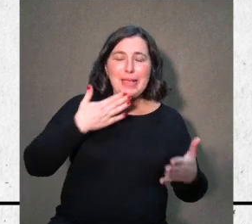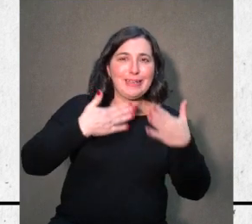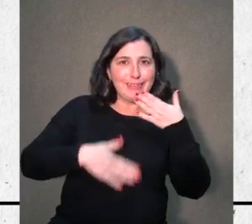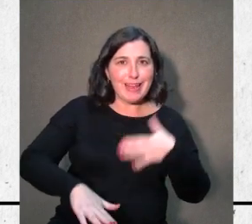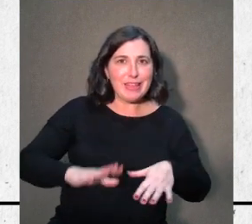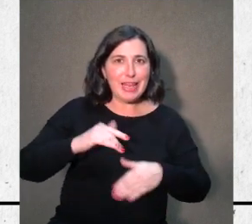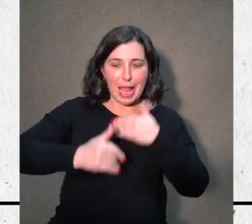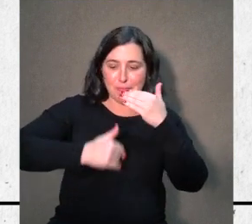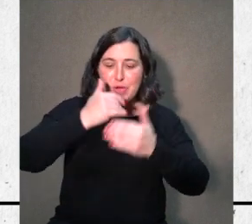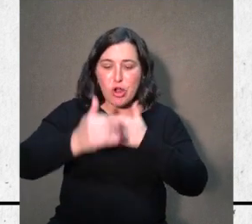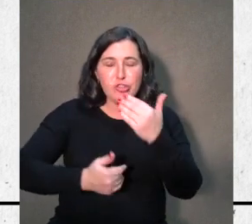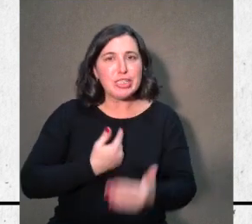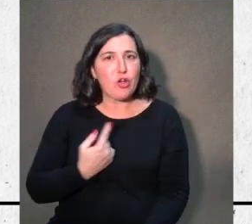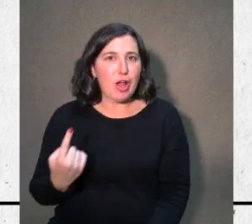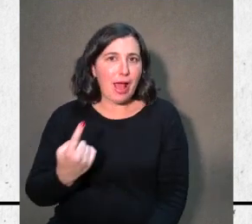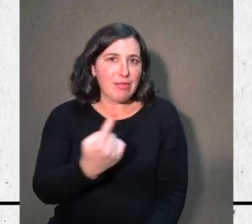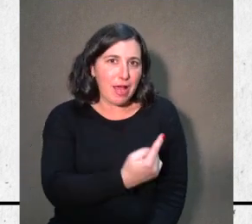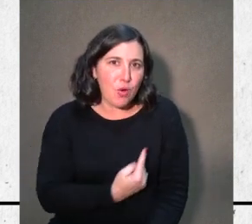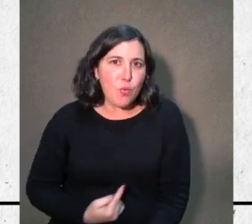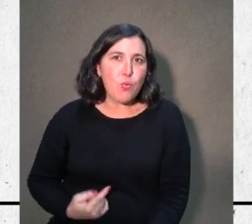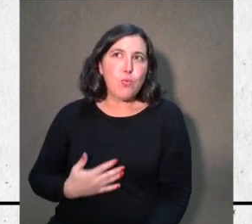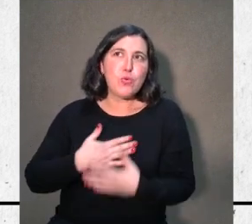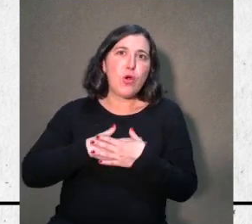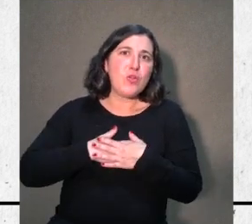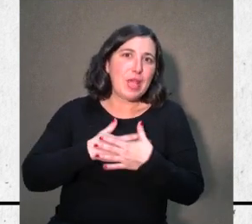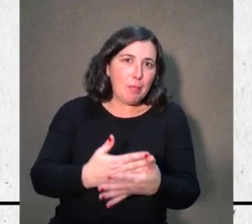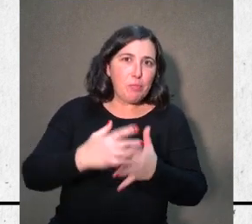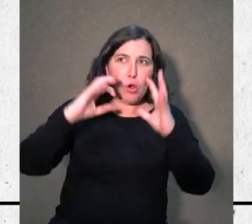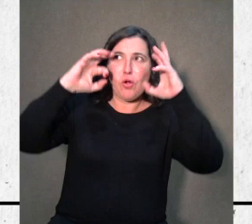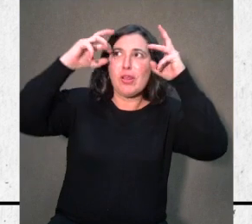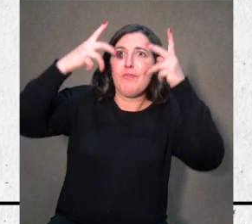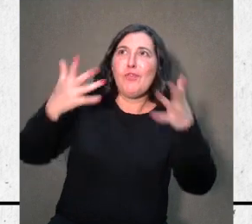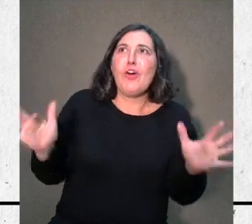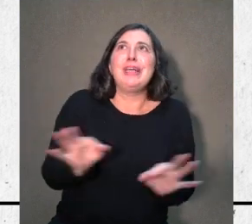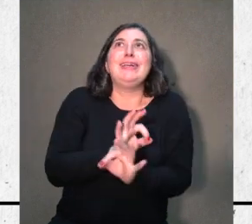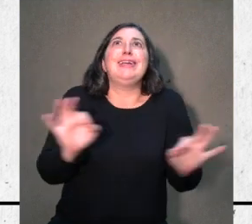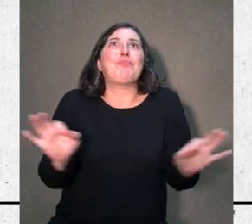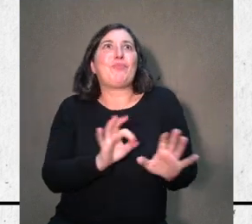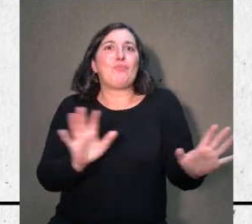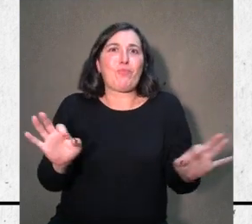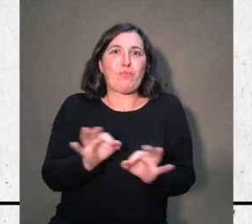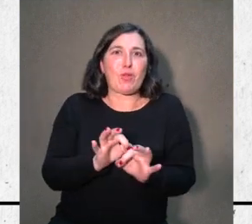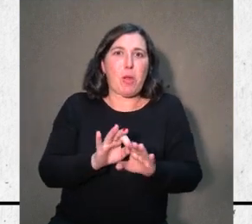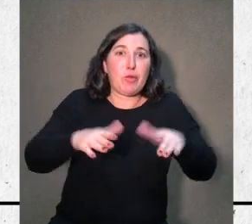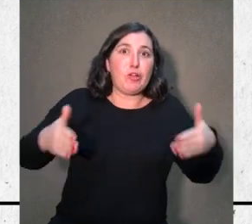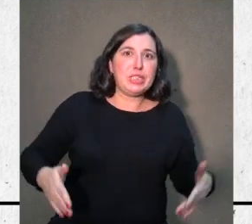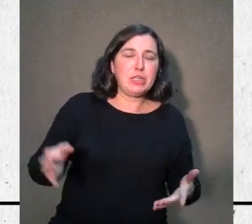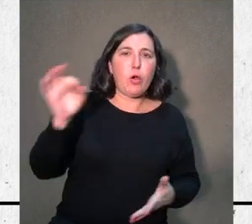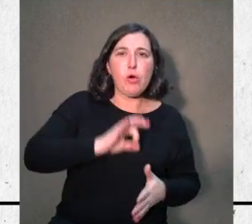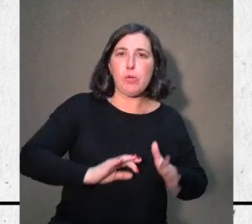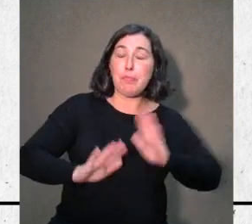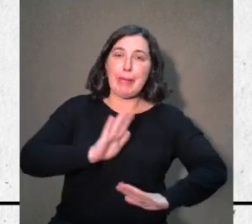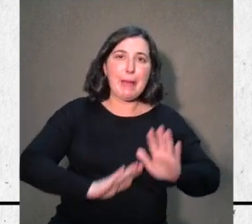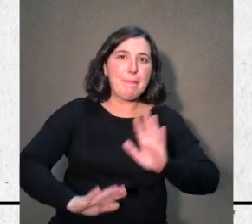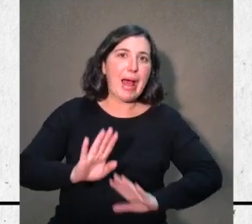como entender todo el proceso que estás pasando, tanto claro. de amor y euforia, estoy tocando en un concierto y bueno, hoy tenemos concierto,